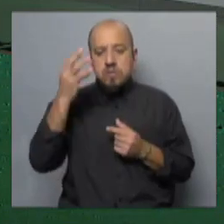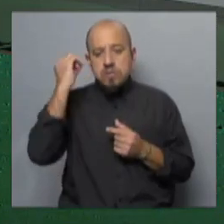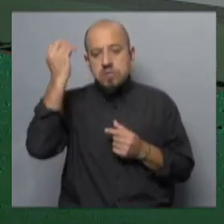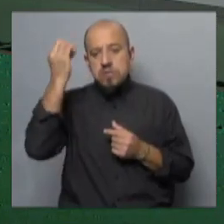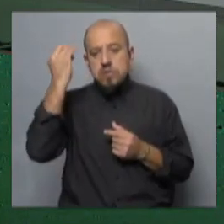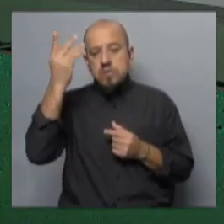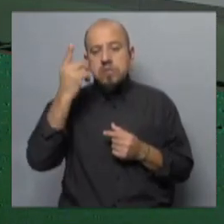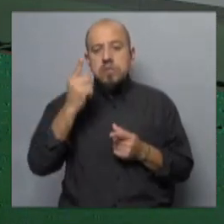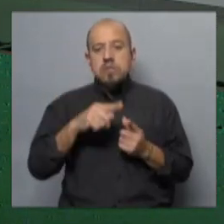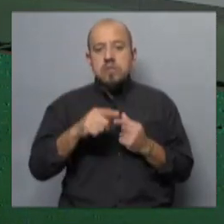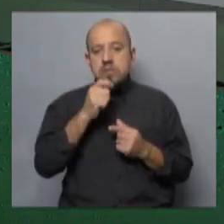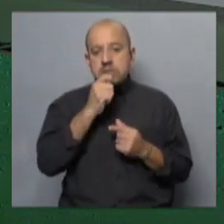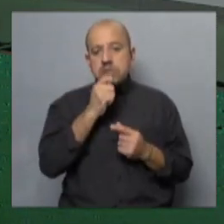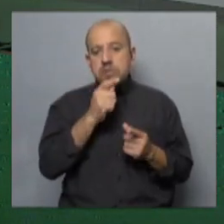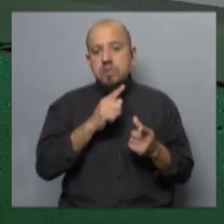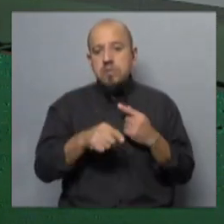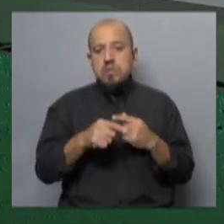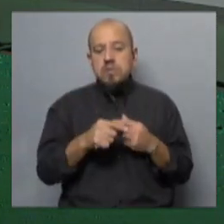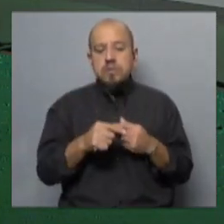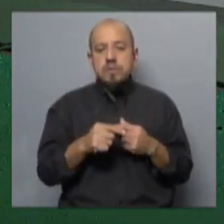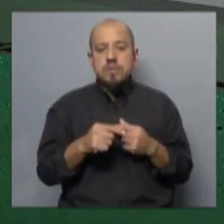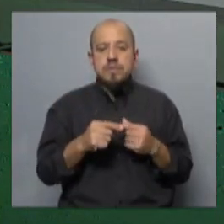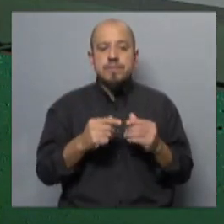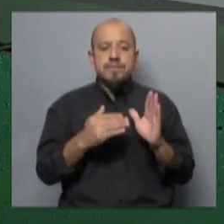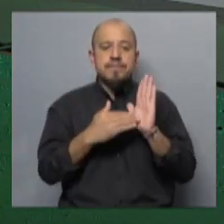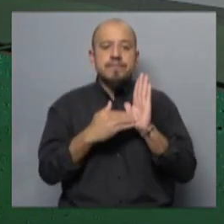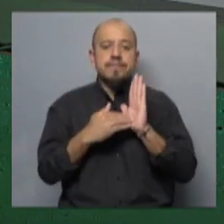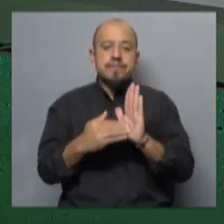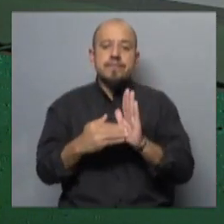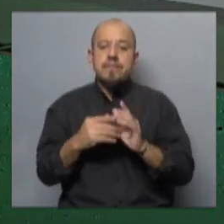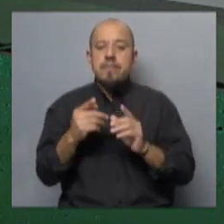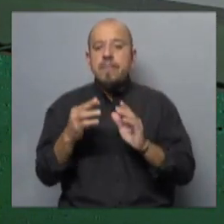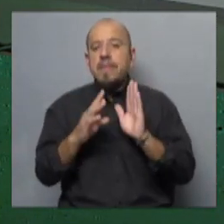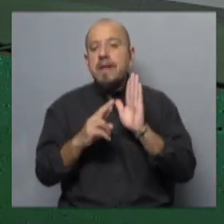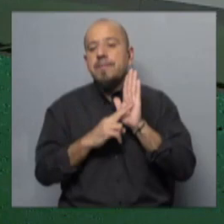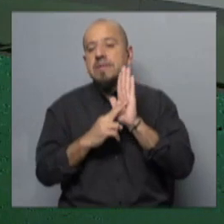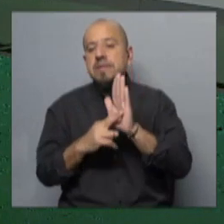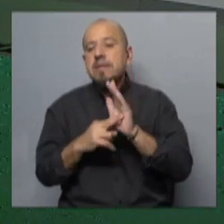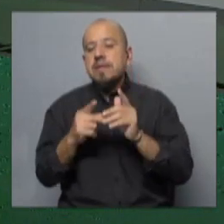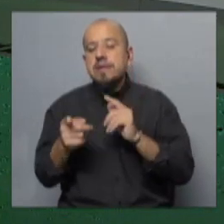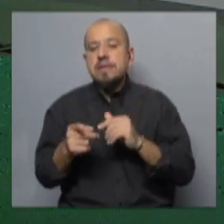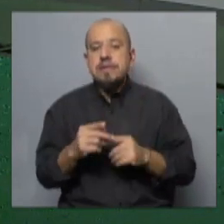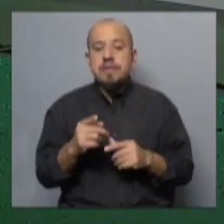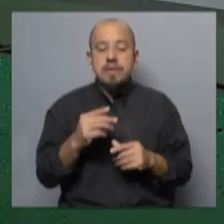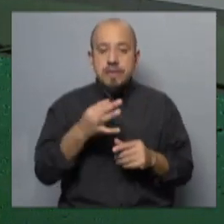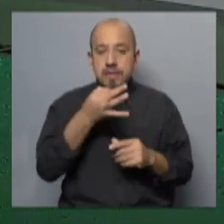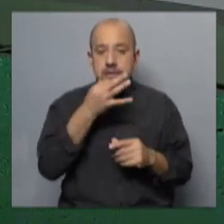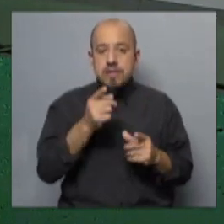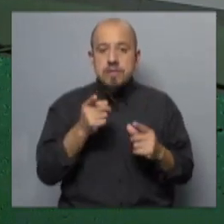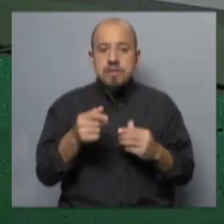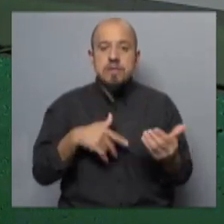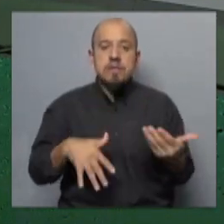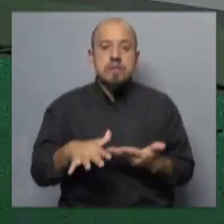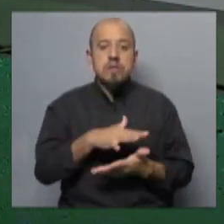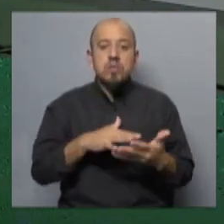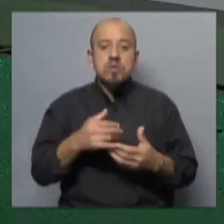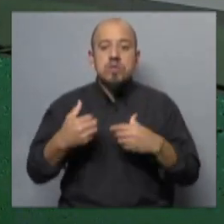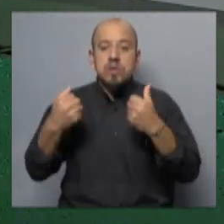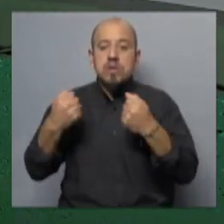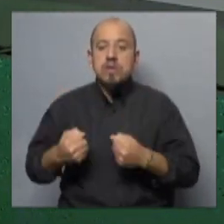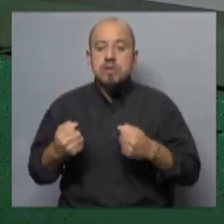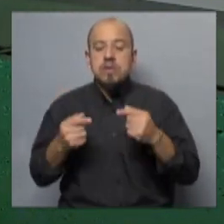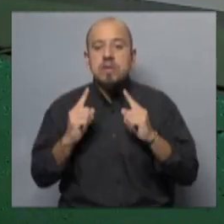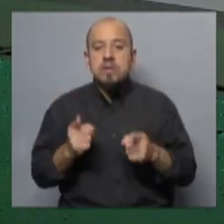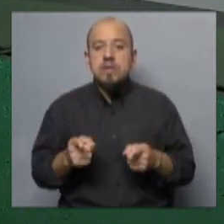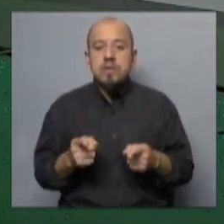prensa de el comisionado parlamentario de la situación carcelaria juan-miguel petit en el que habla de la situación de las cárceles y